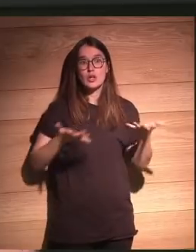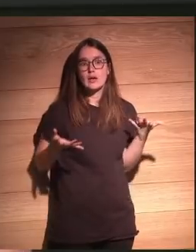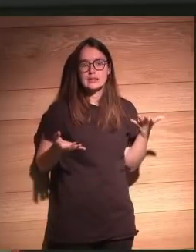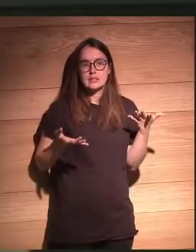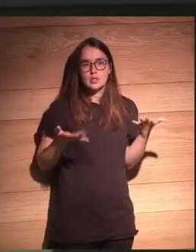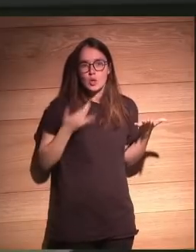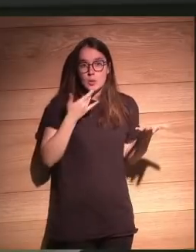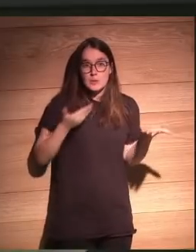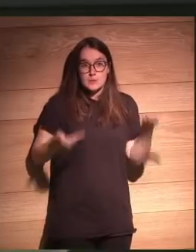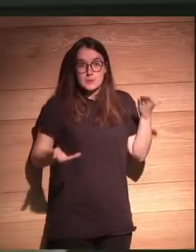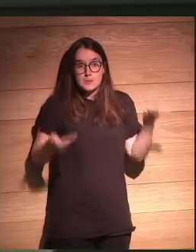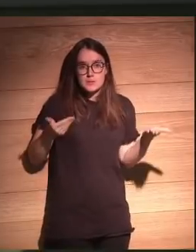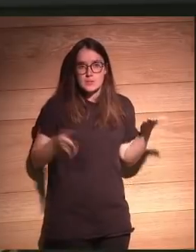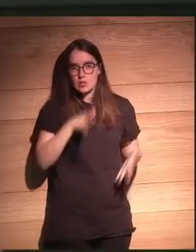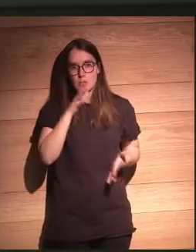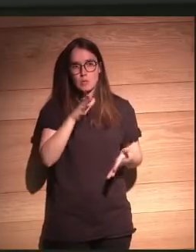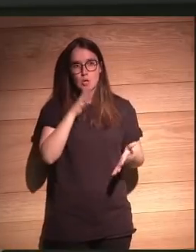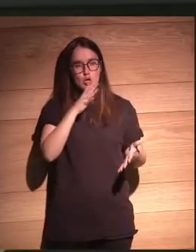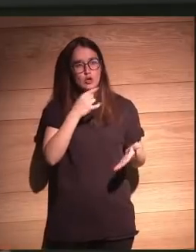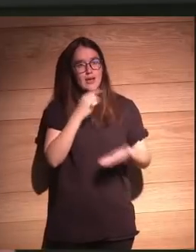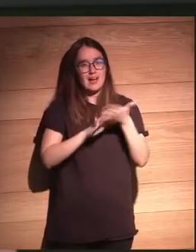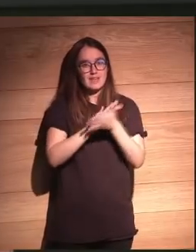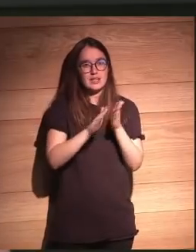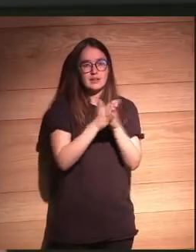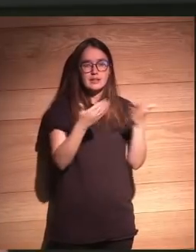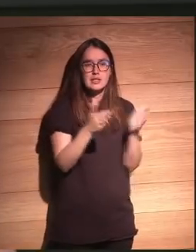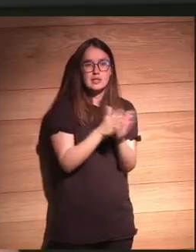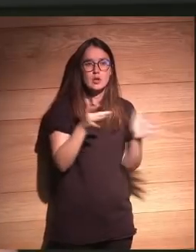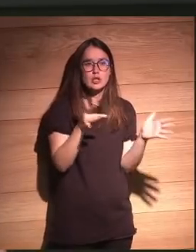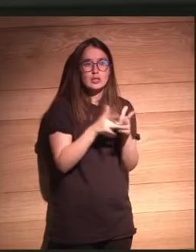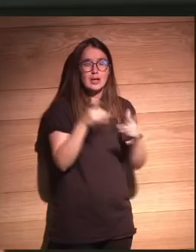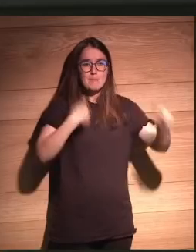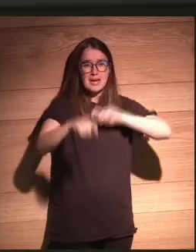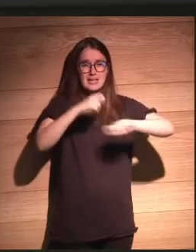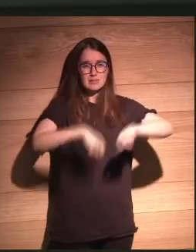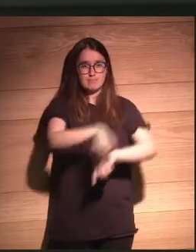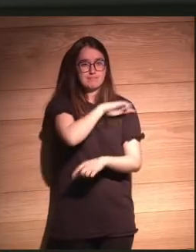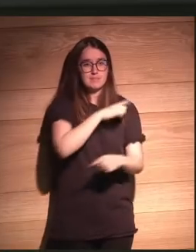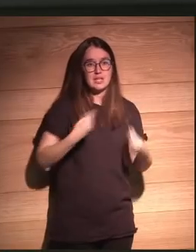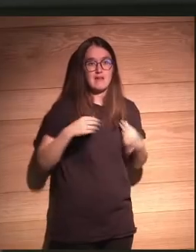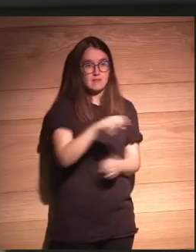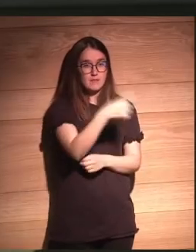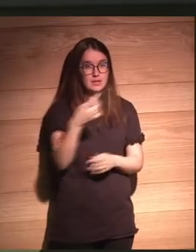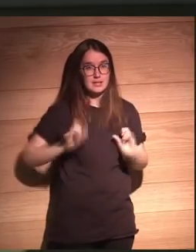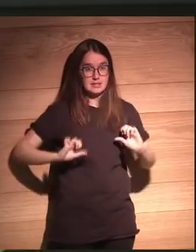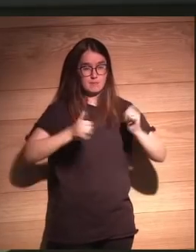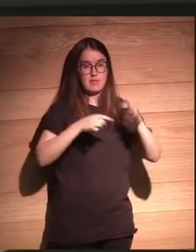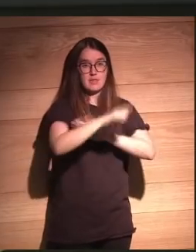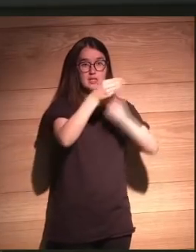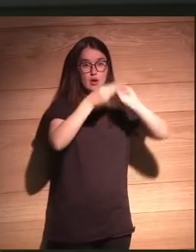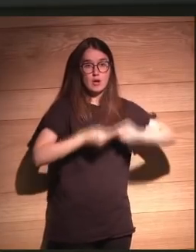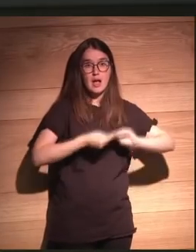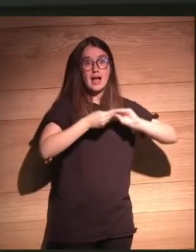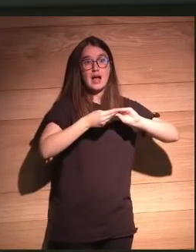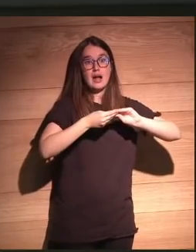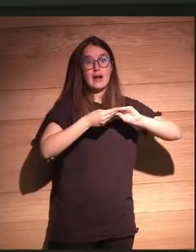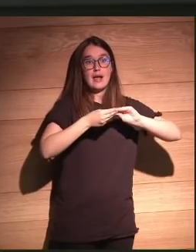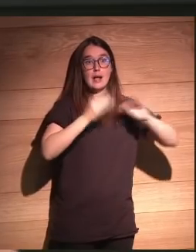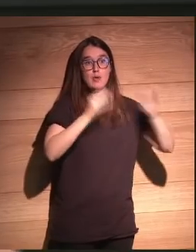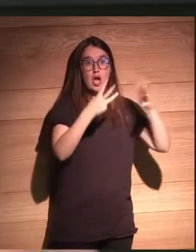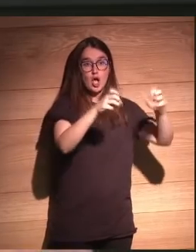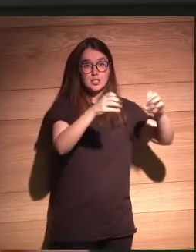ese antagonismo que es fruto de lo que hablan en el libro, de que se da una hipermercantilización de la vivienda que se empieza a desarrollar en los años 80, pero la cuestión